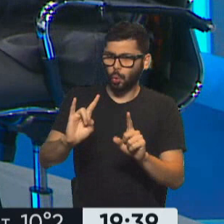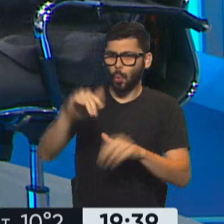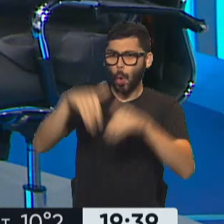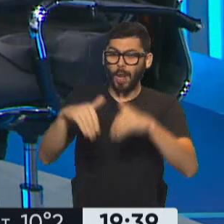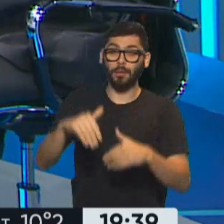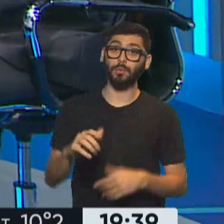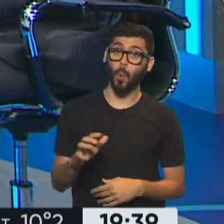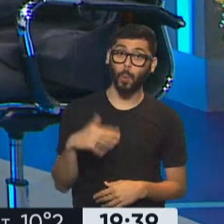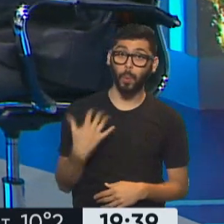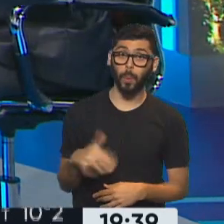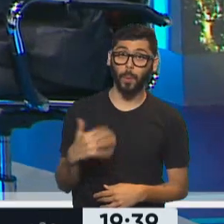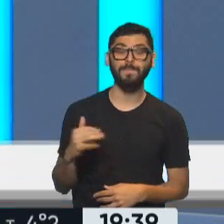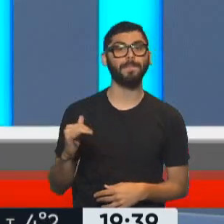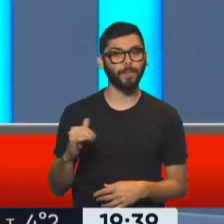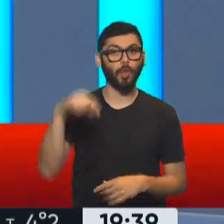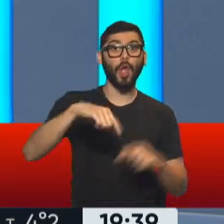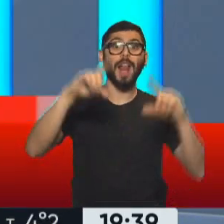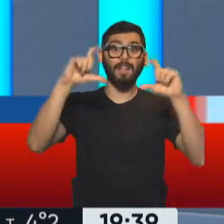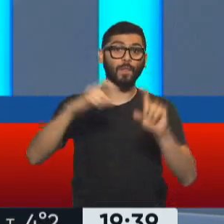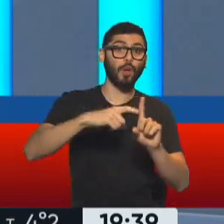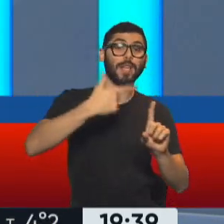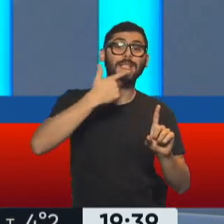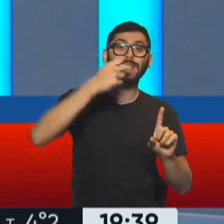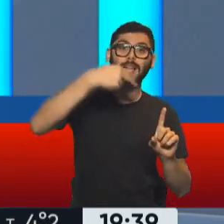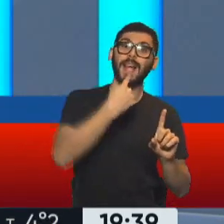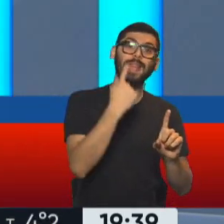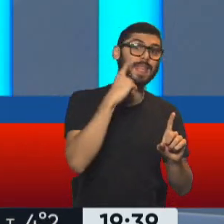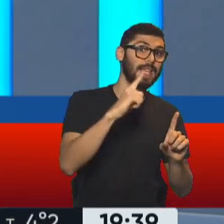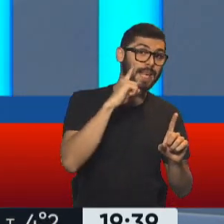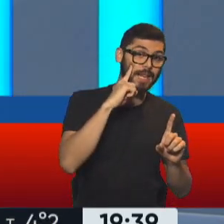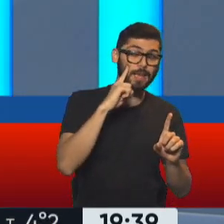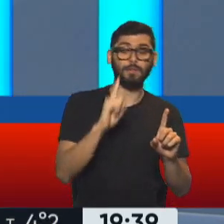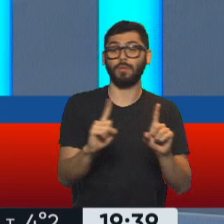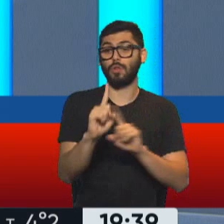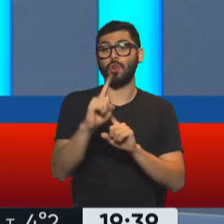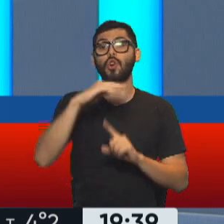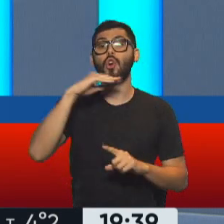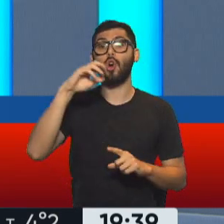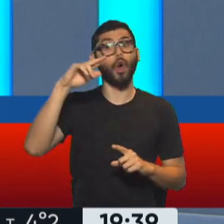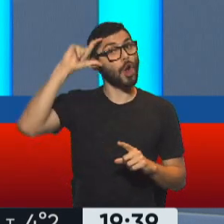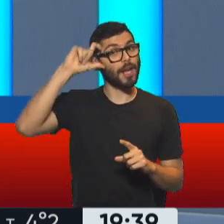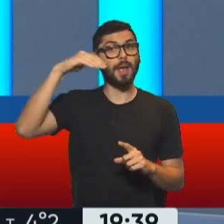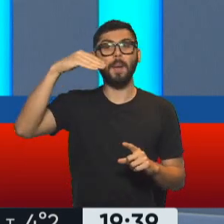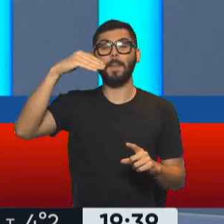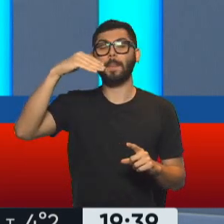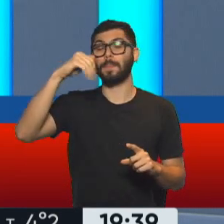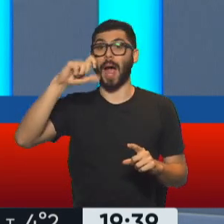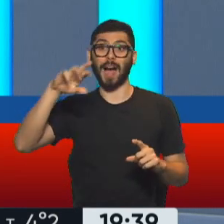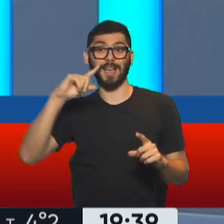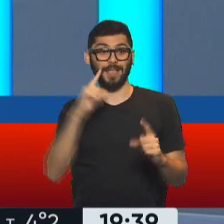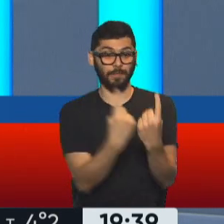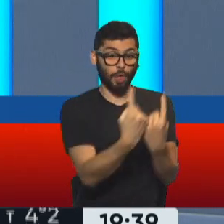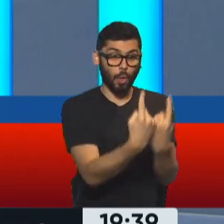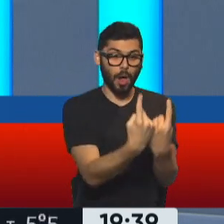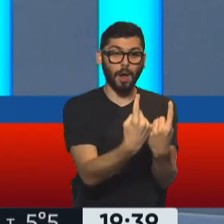tenés hoy con la foto es santi lee jorge macri una paso del prof y si se suman los imanes